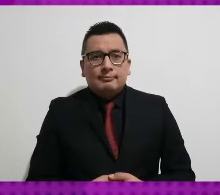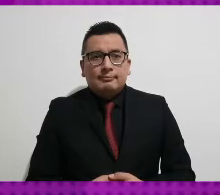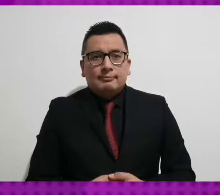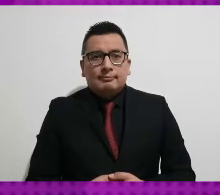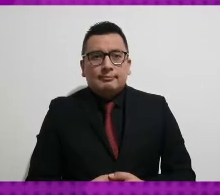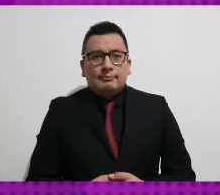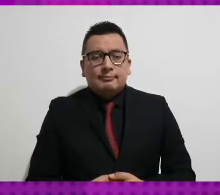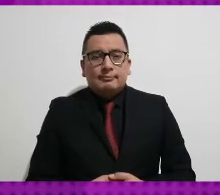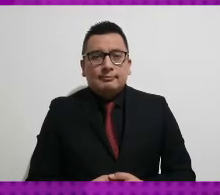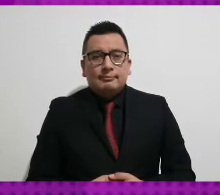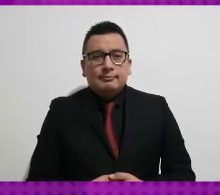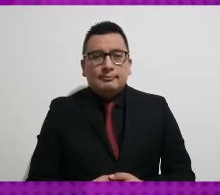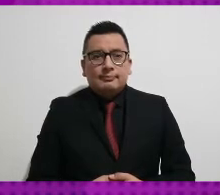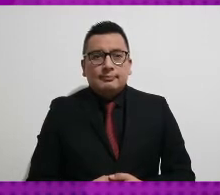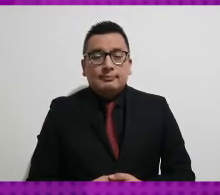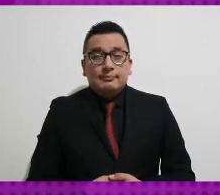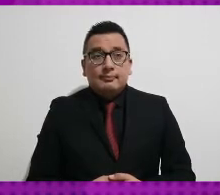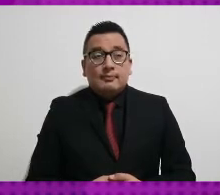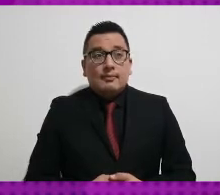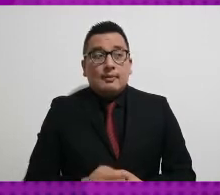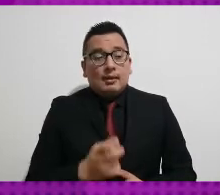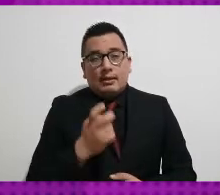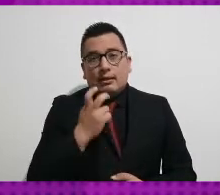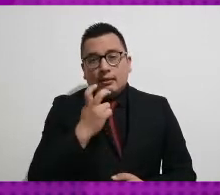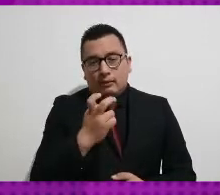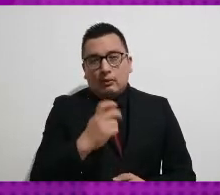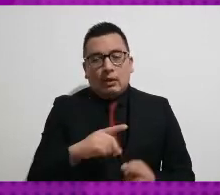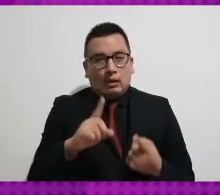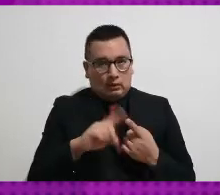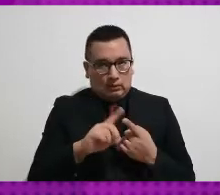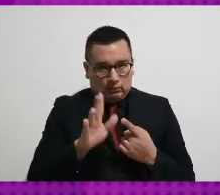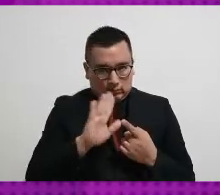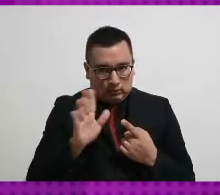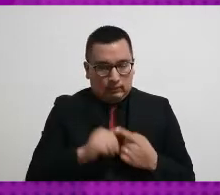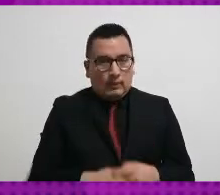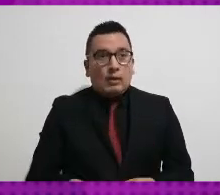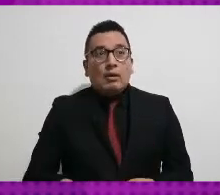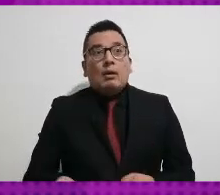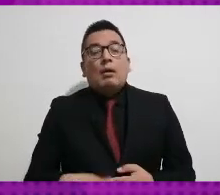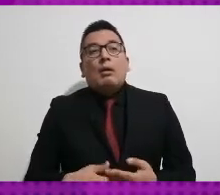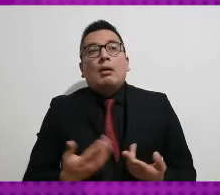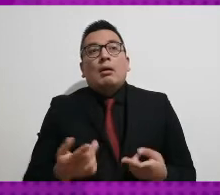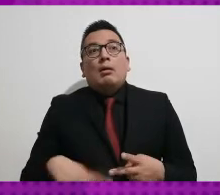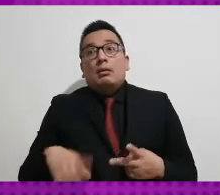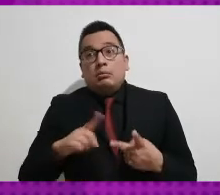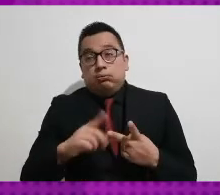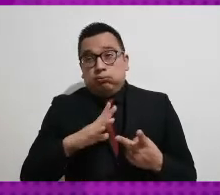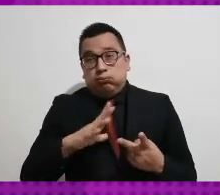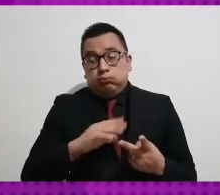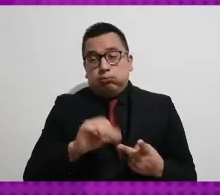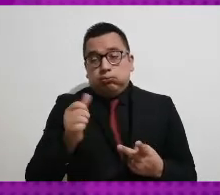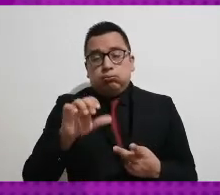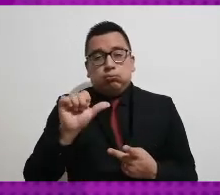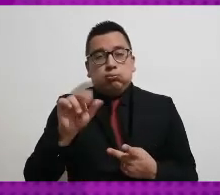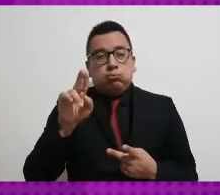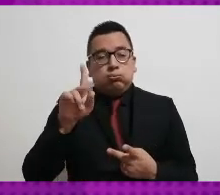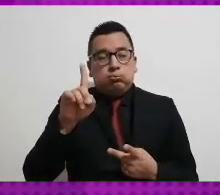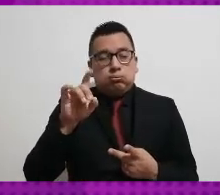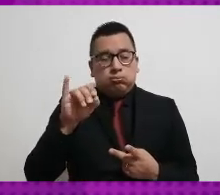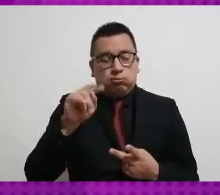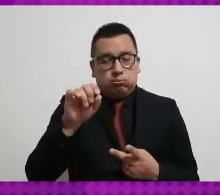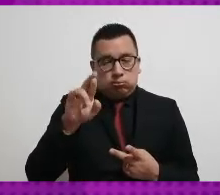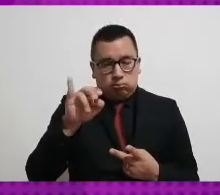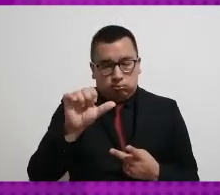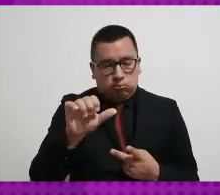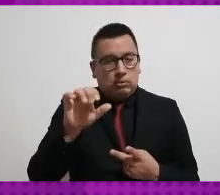pasadita, lo que se refiere a la auditoría de seguimiento. Tengo una pregunta, Guillermo. Claro,